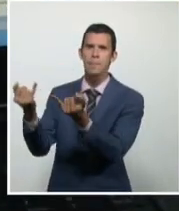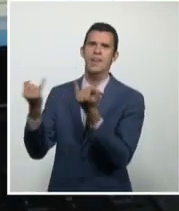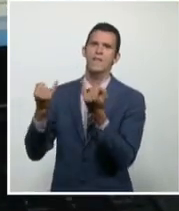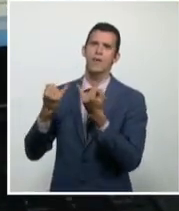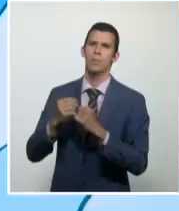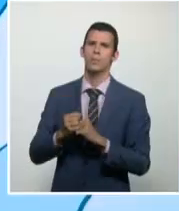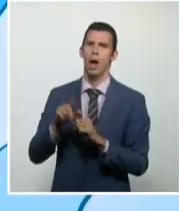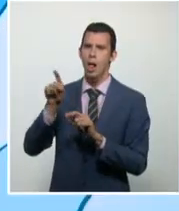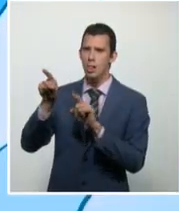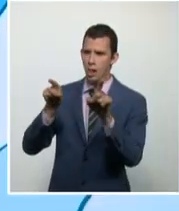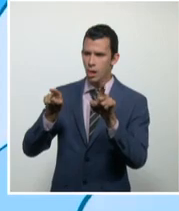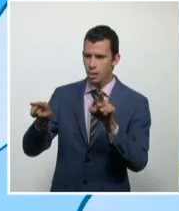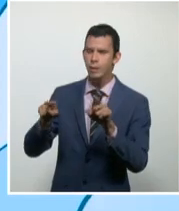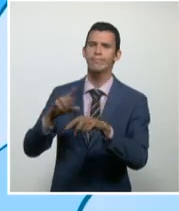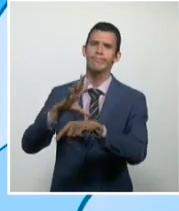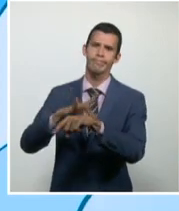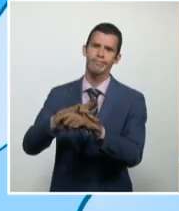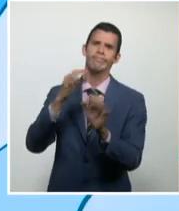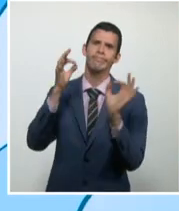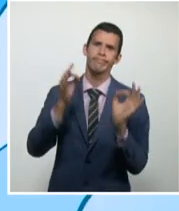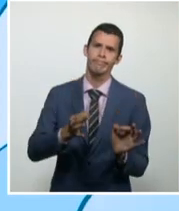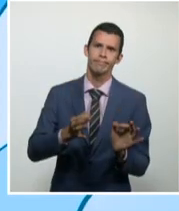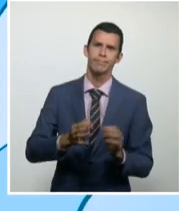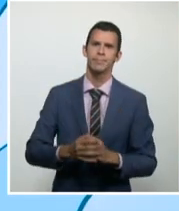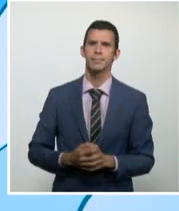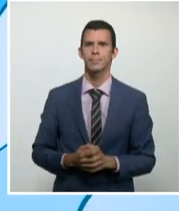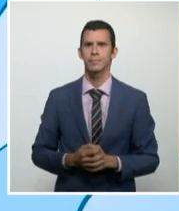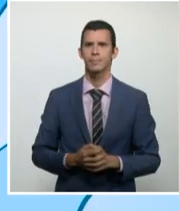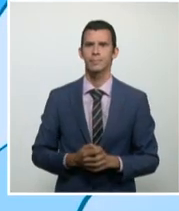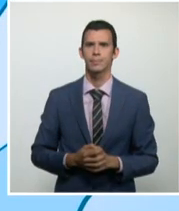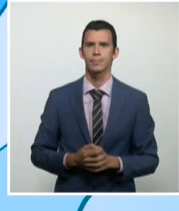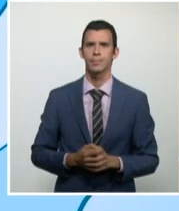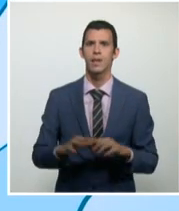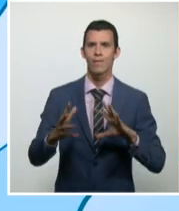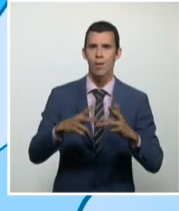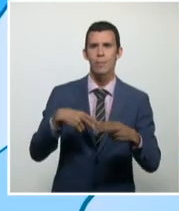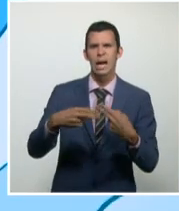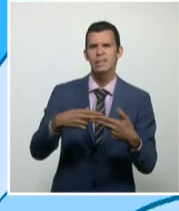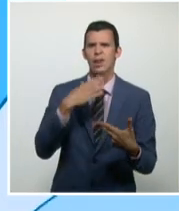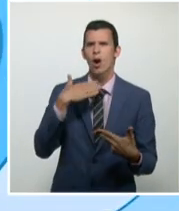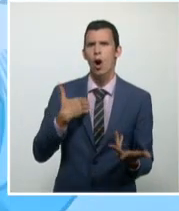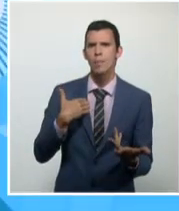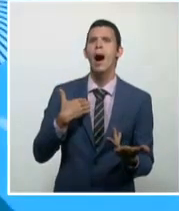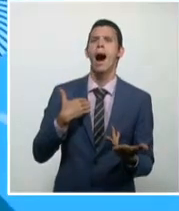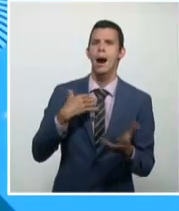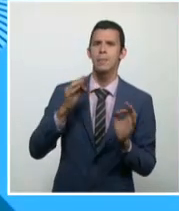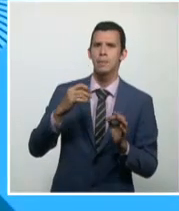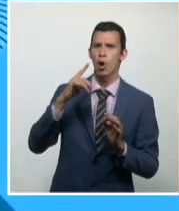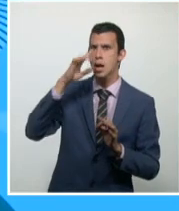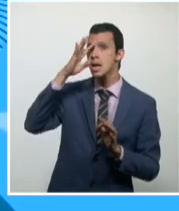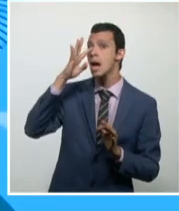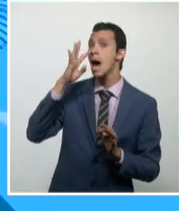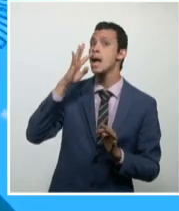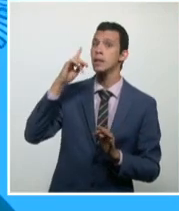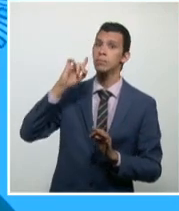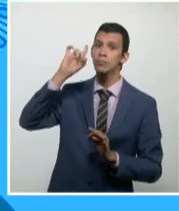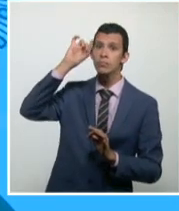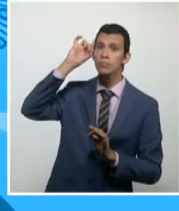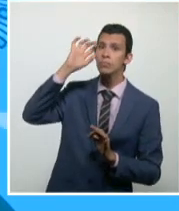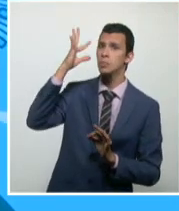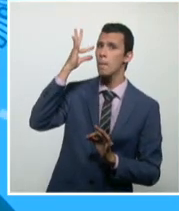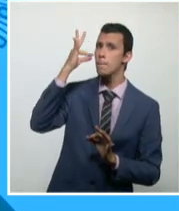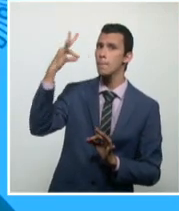la muestra para realizar este examen los especialistas extraen una muestra del fondo de la nariz la boca o la garganta del paciente